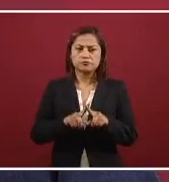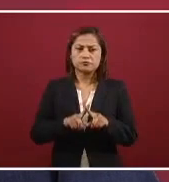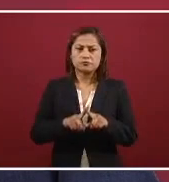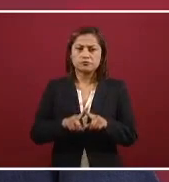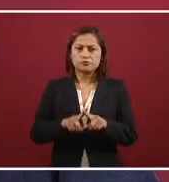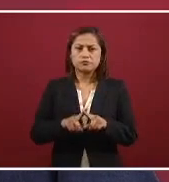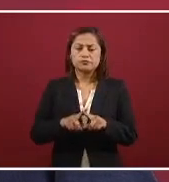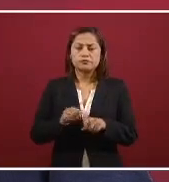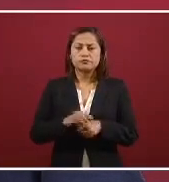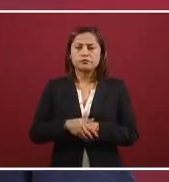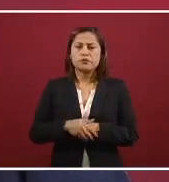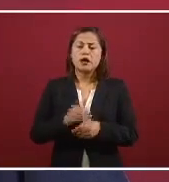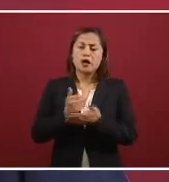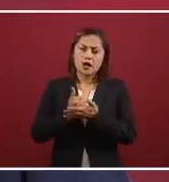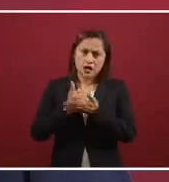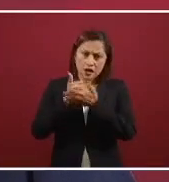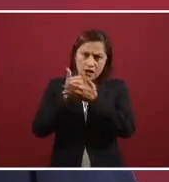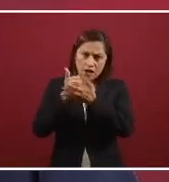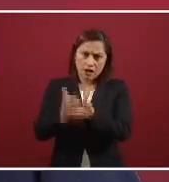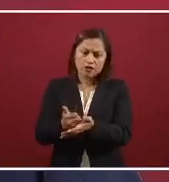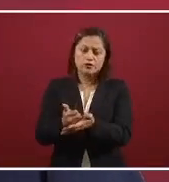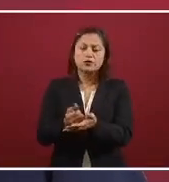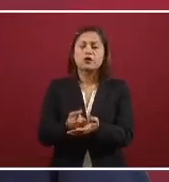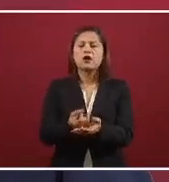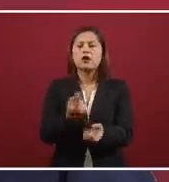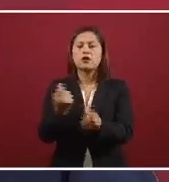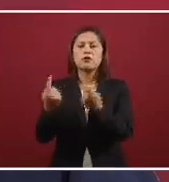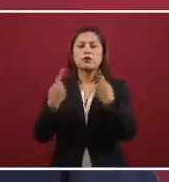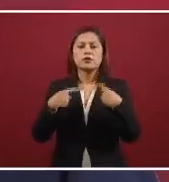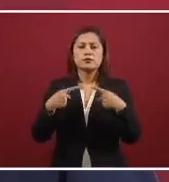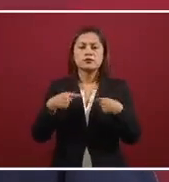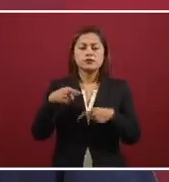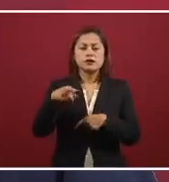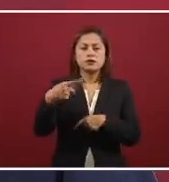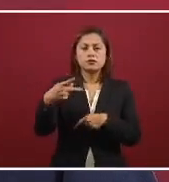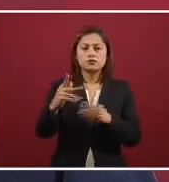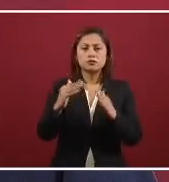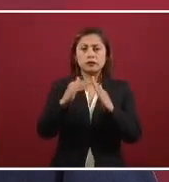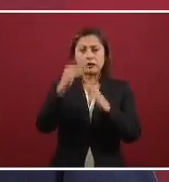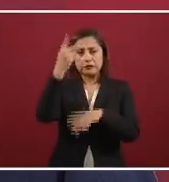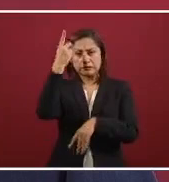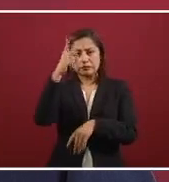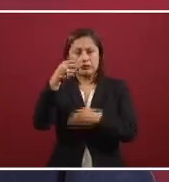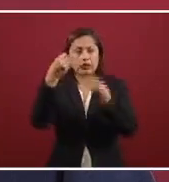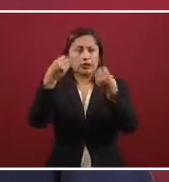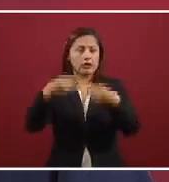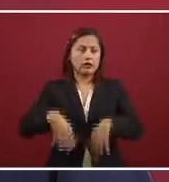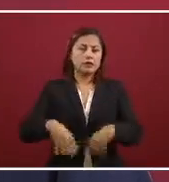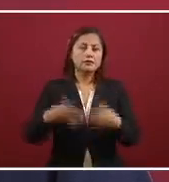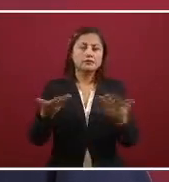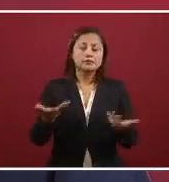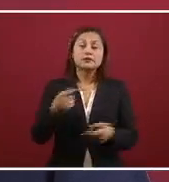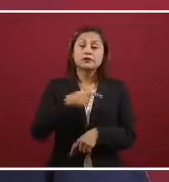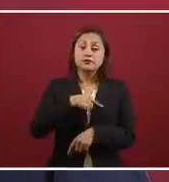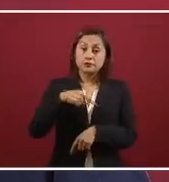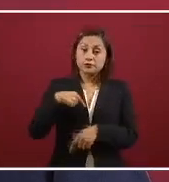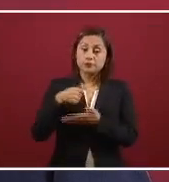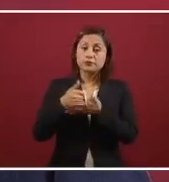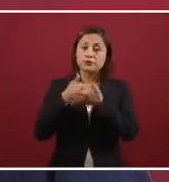ayude a los afectados que perdieron sus casas. Lo estamos haciendo.